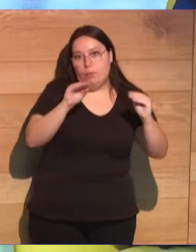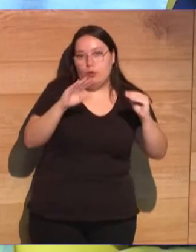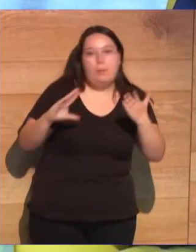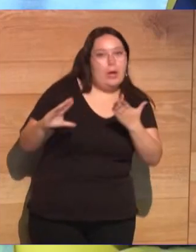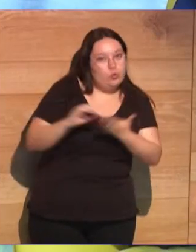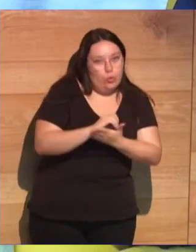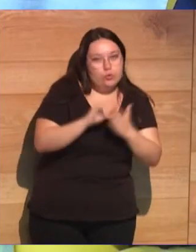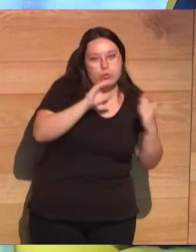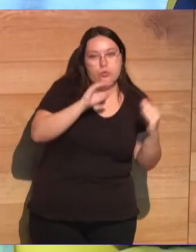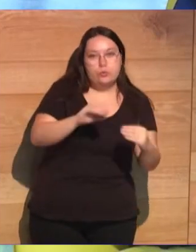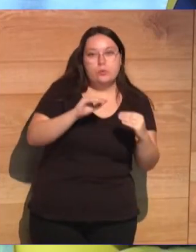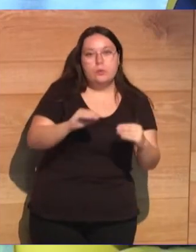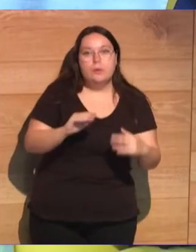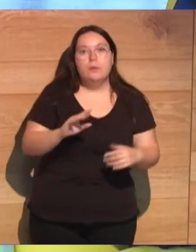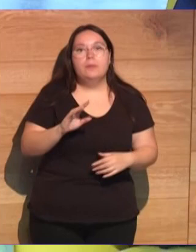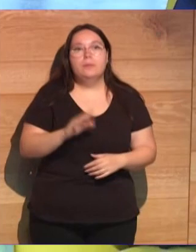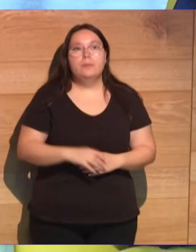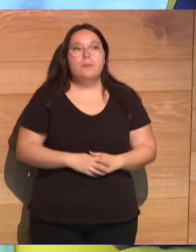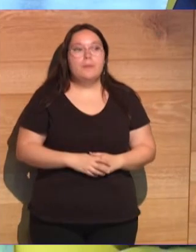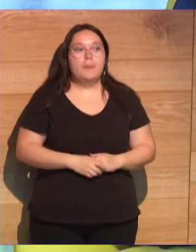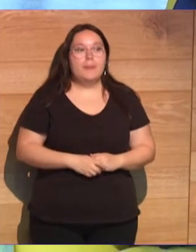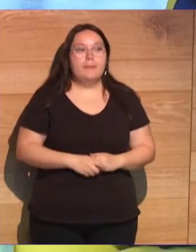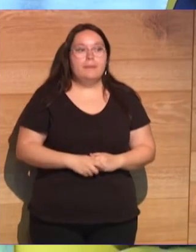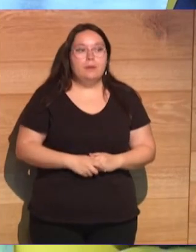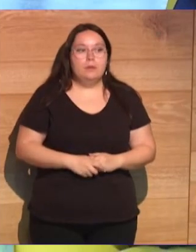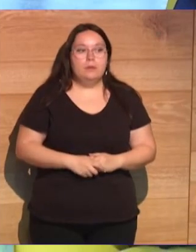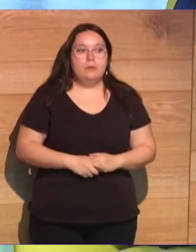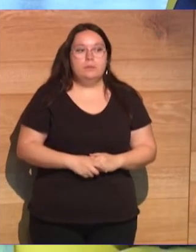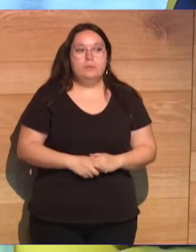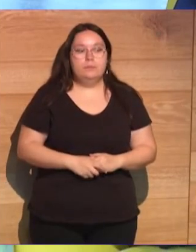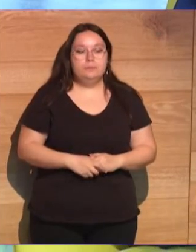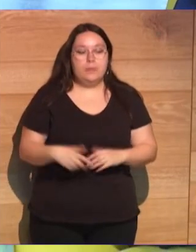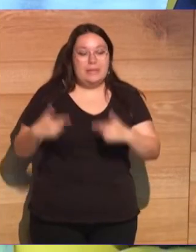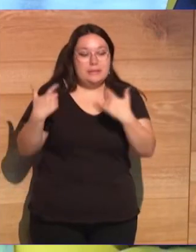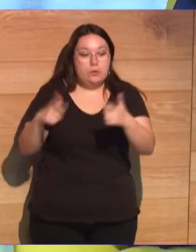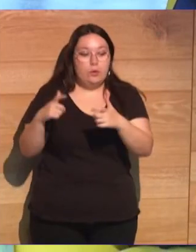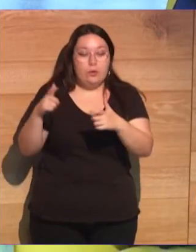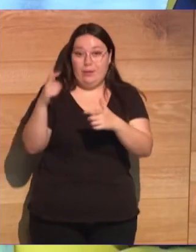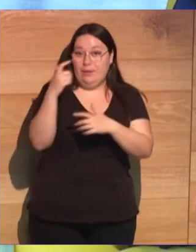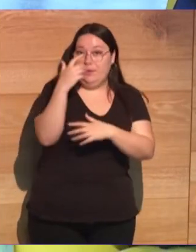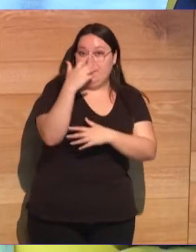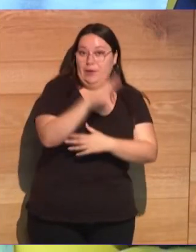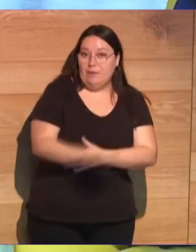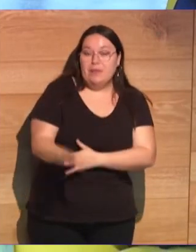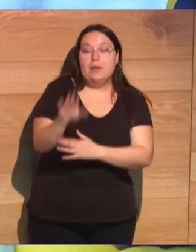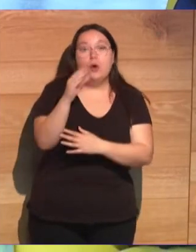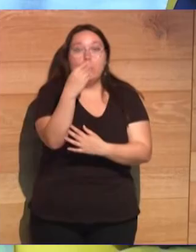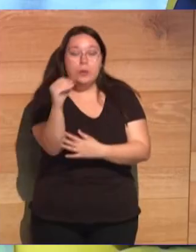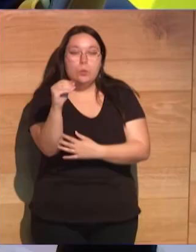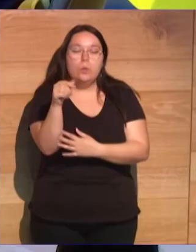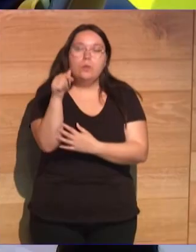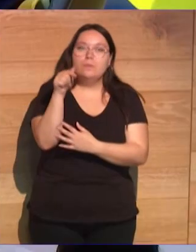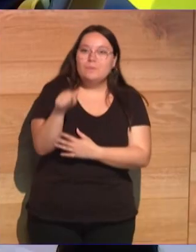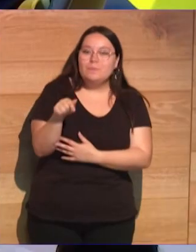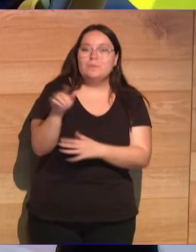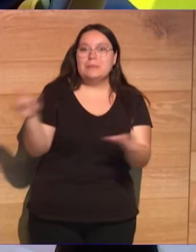¿no? La idea de que en ese sector de la población, en la infancia y la juventud, donde yo veo que cala de